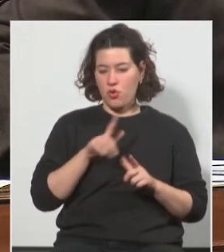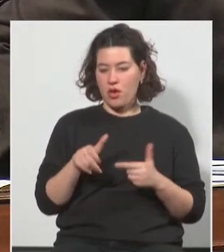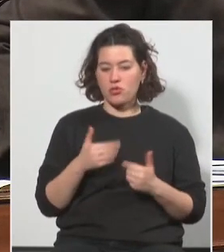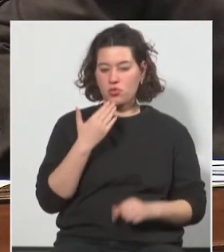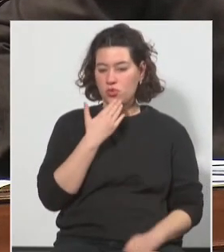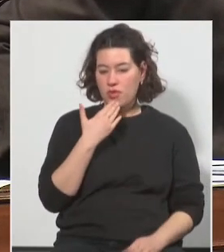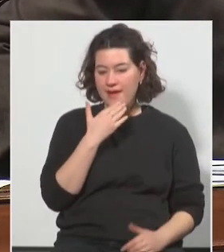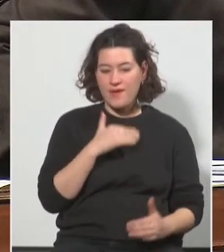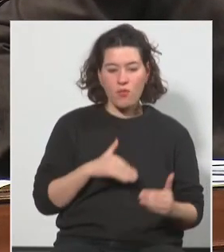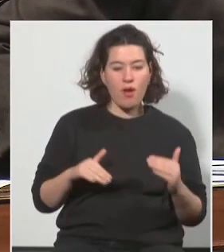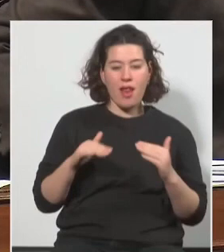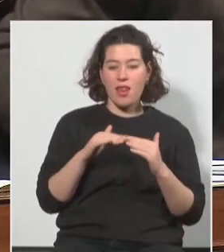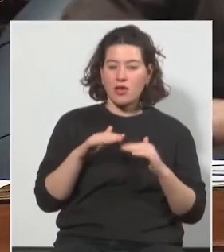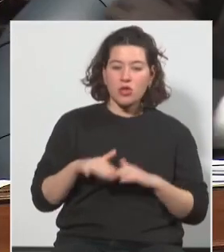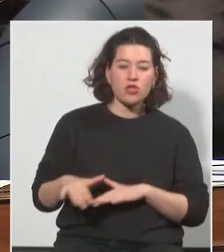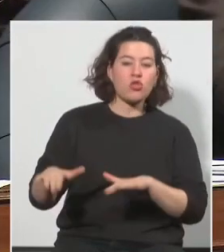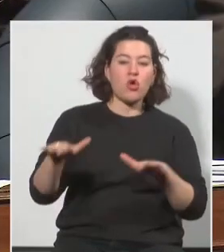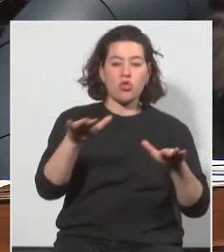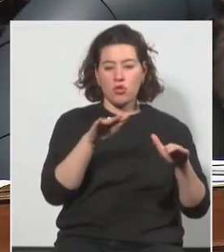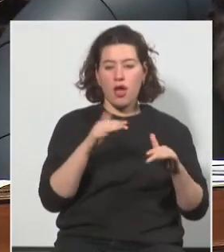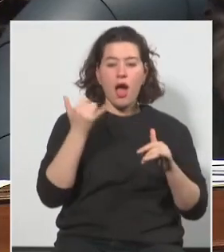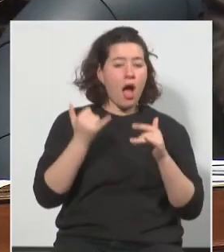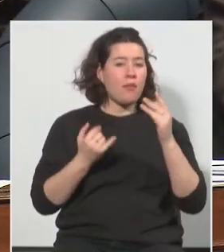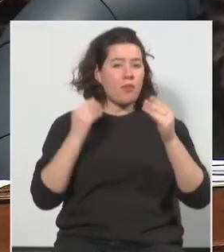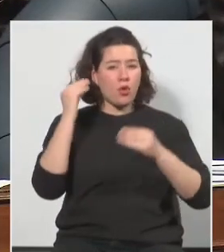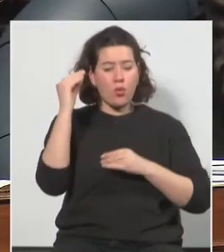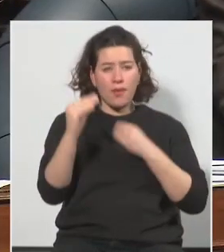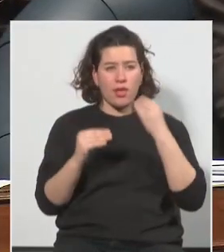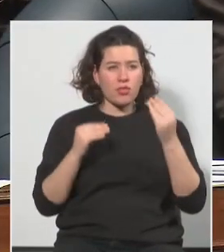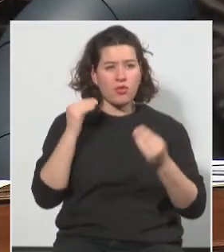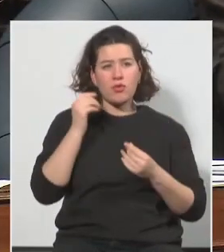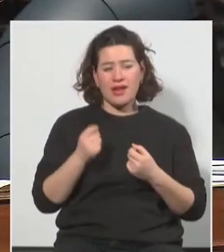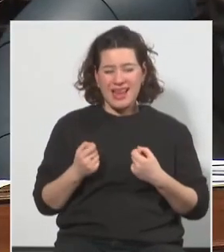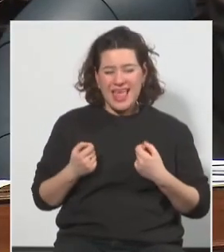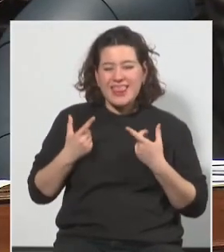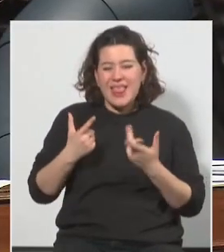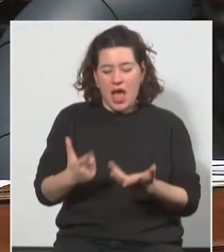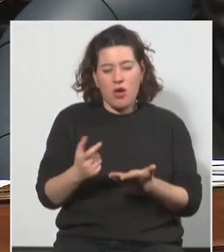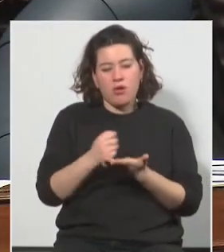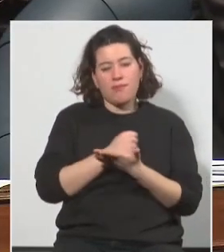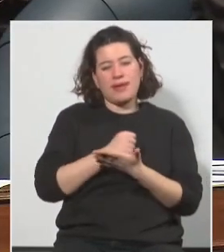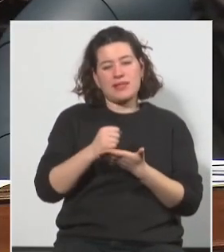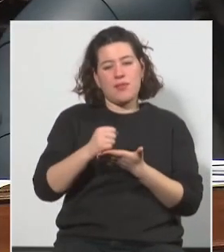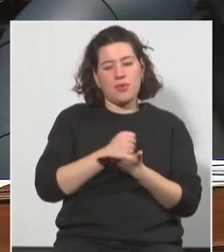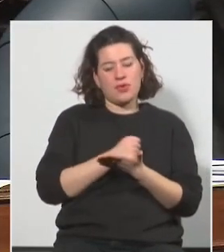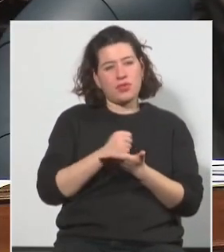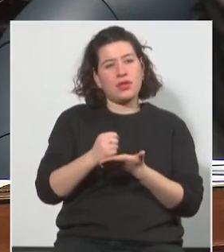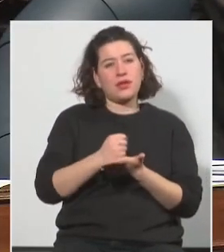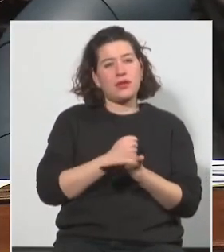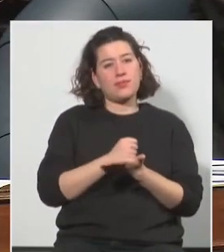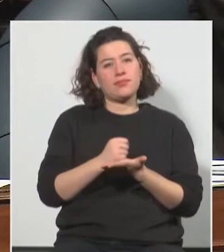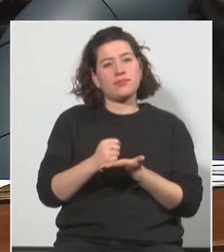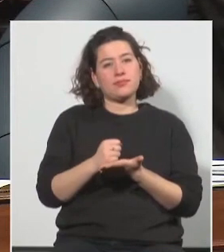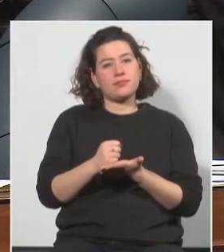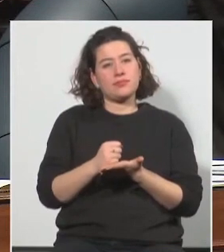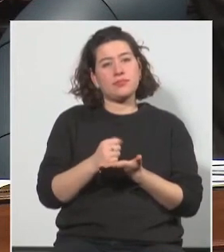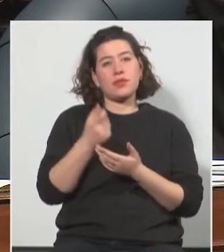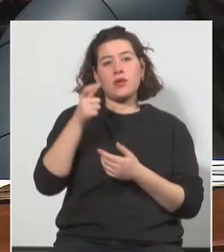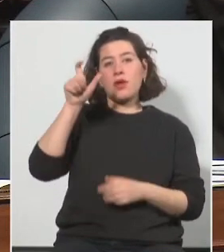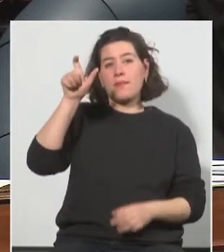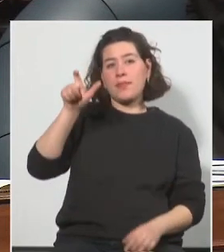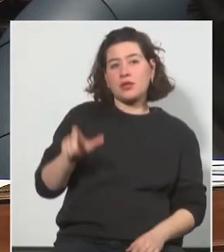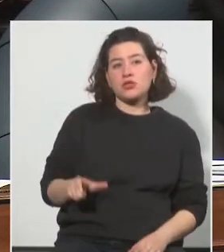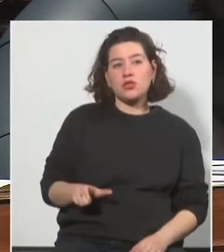indudablemente que al igual que todos aquí, estamos preocupados porque se le haya expedido un pasaporte a